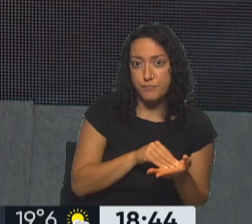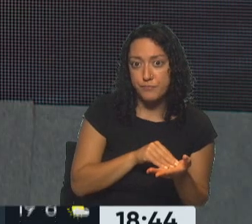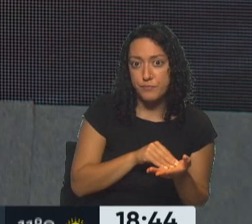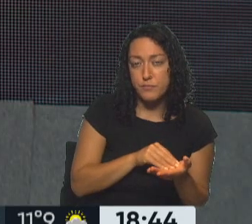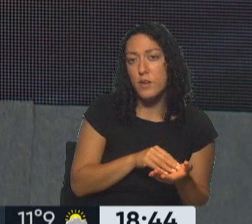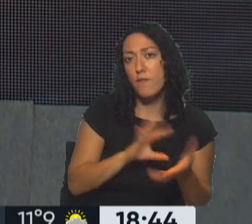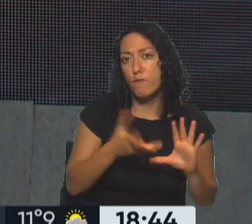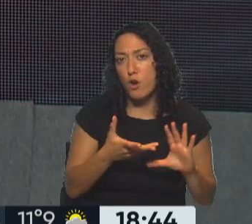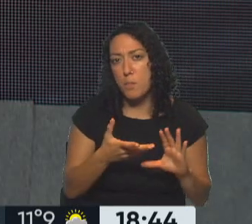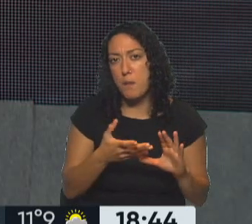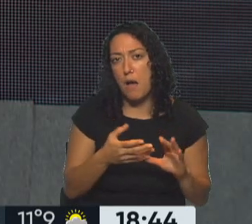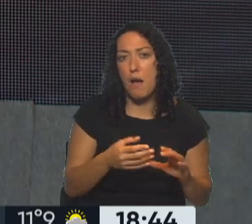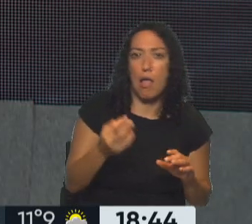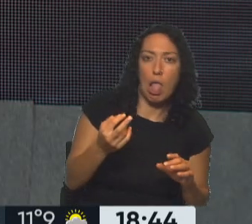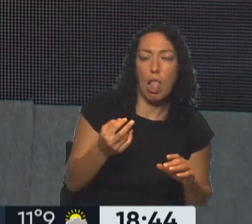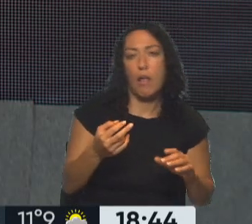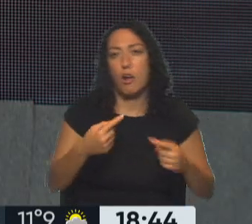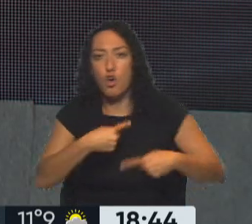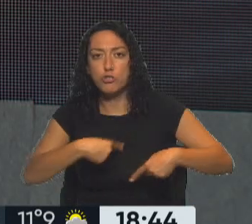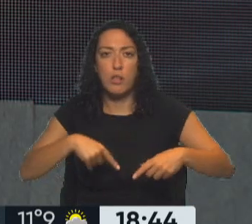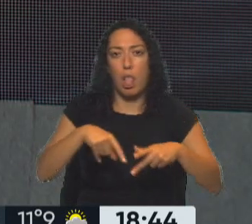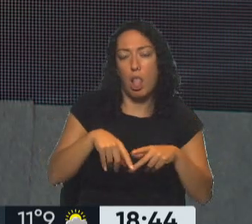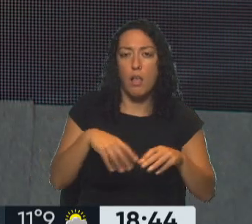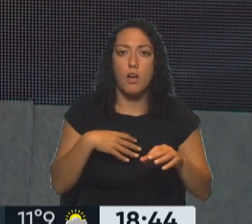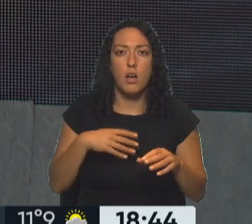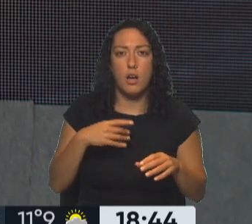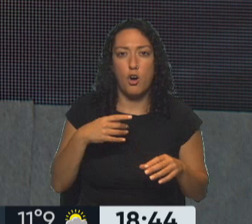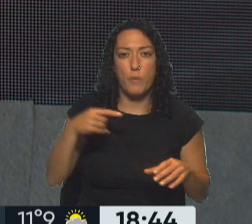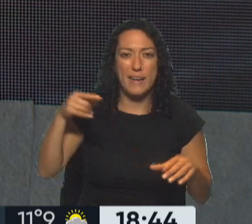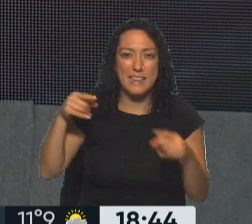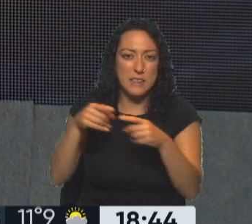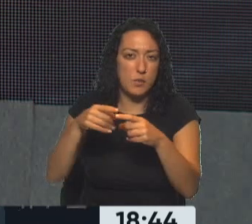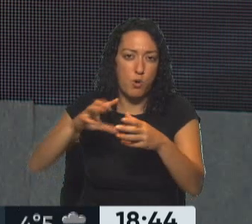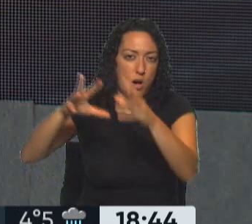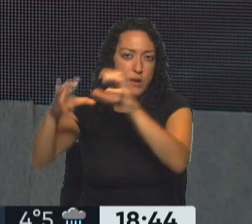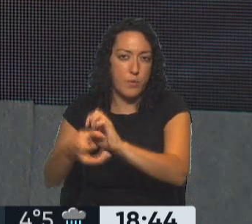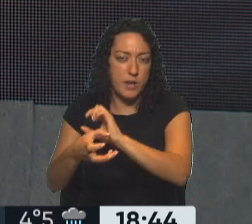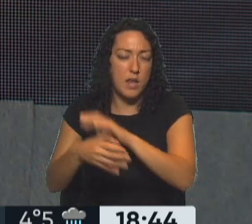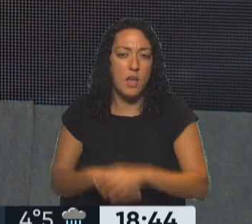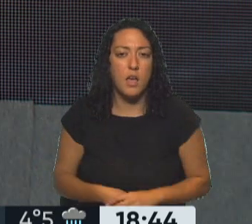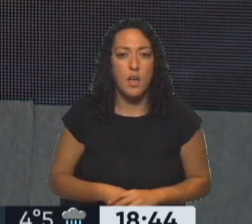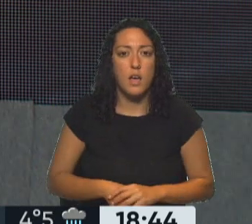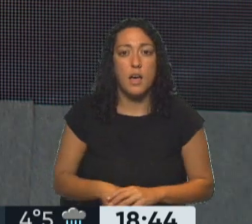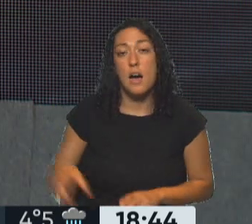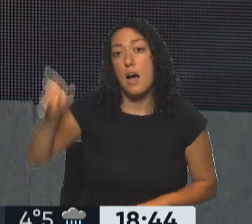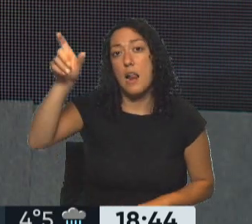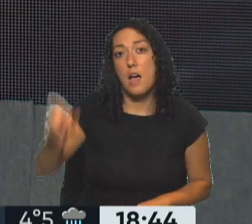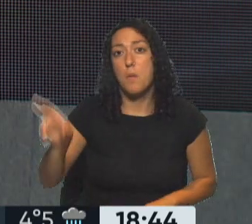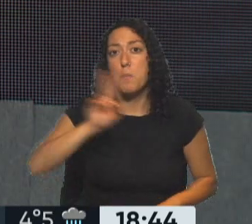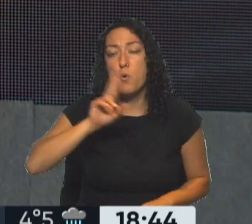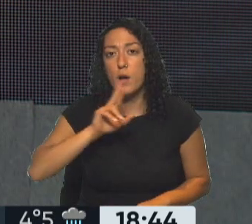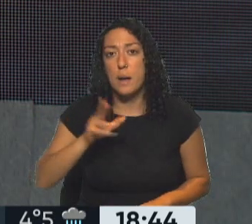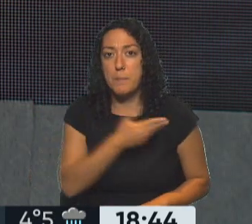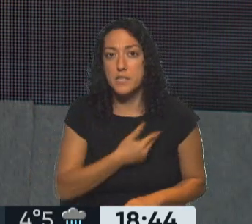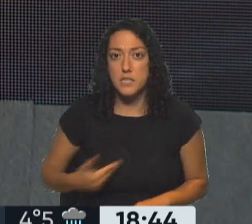obscenos sino ofensivos y a lastimar a fondo se dirigió a la presidenta del